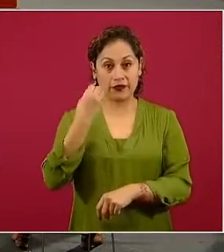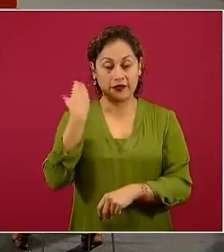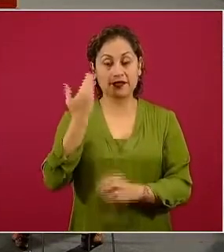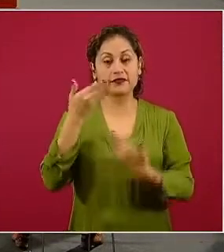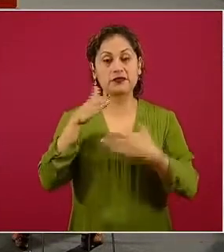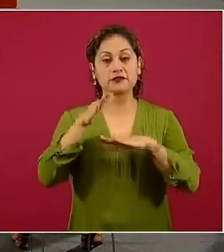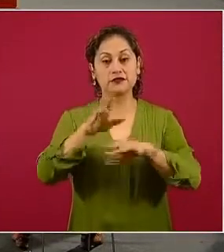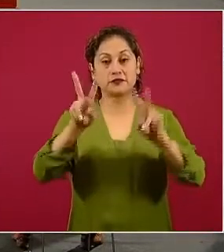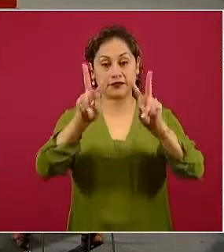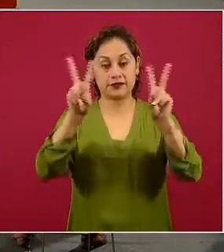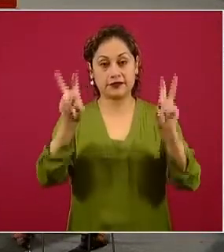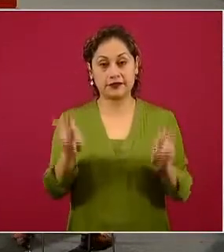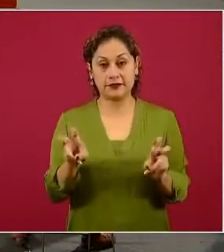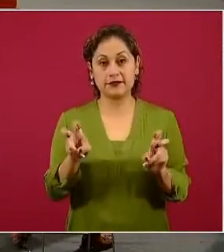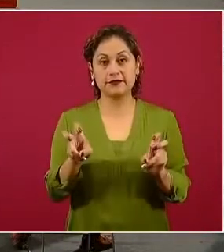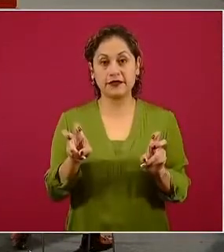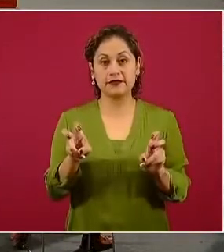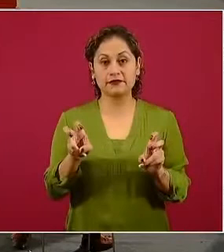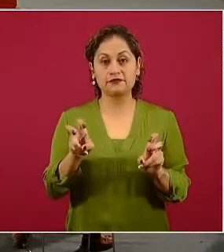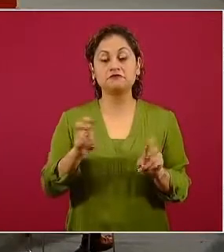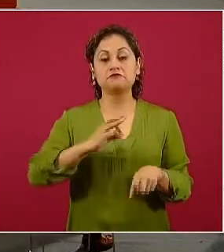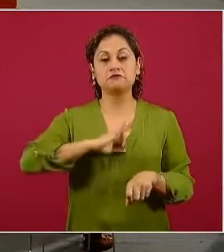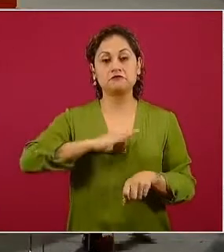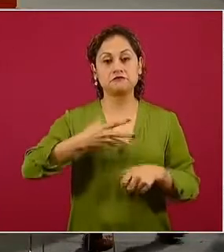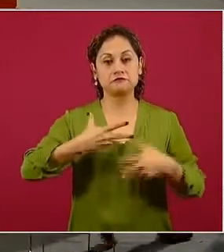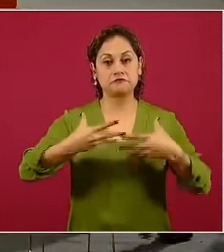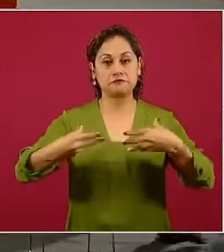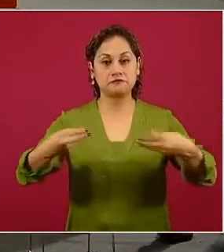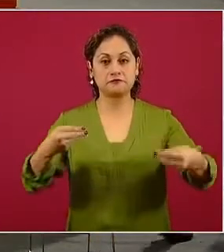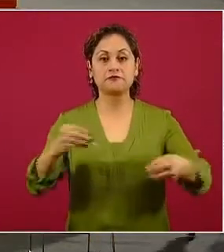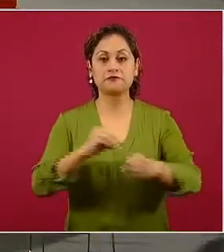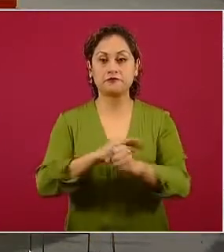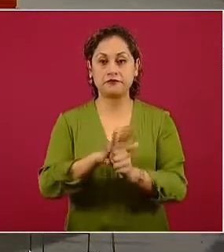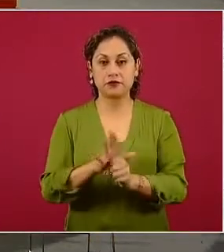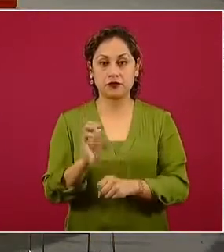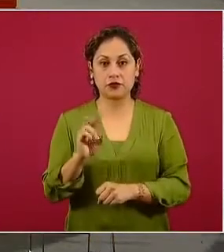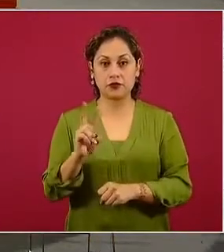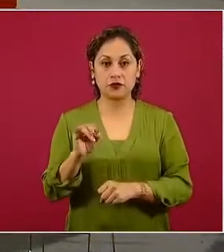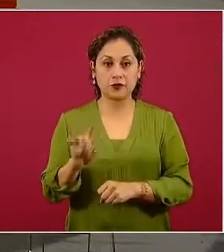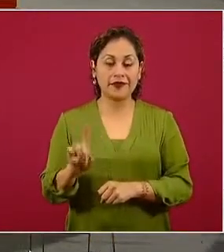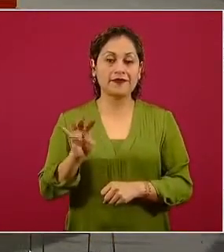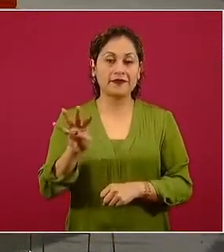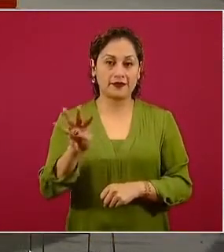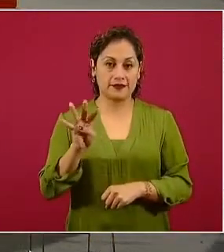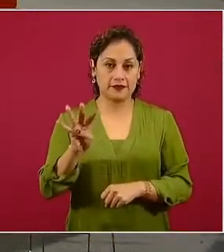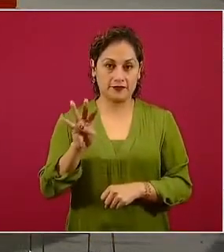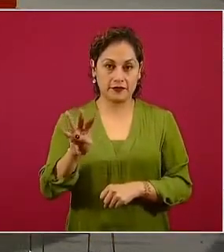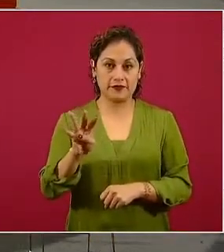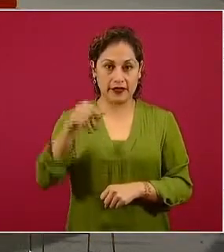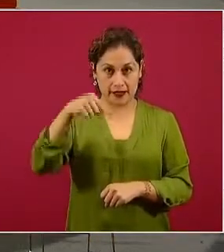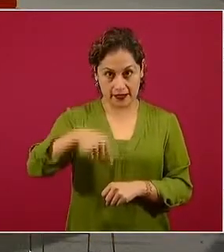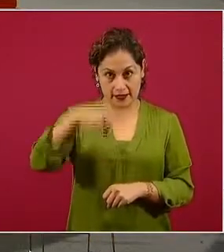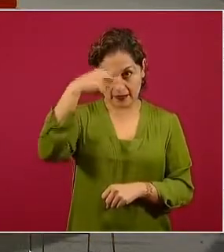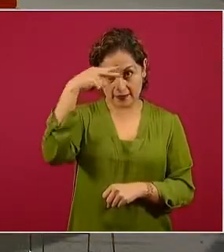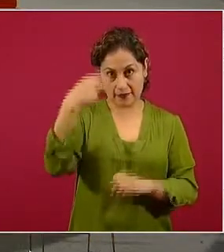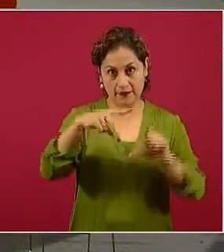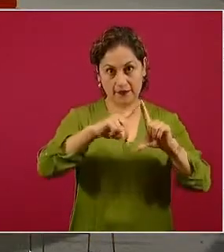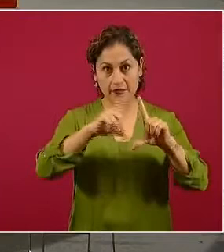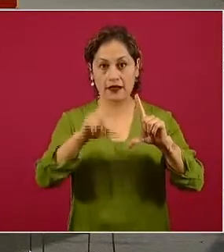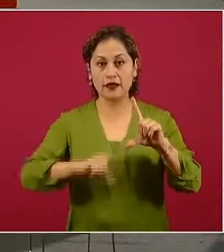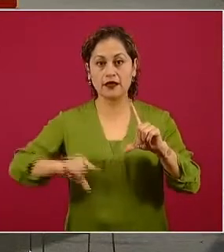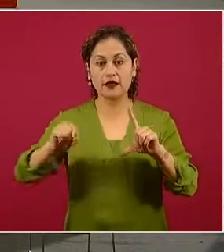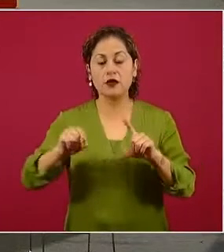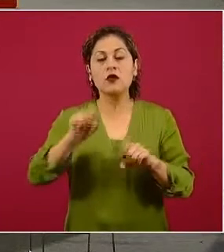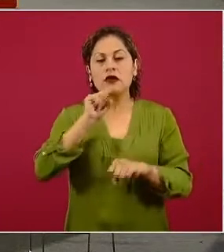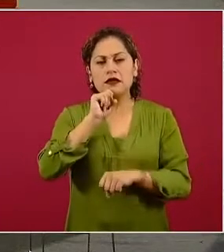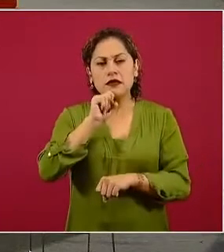relación a la epidemia de COVID-19 en México y, lógicamente, las repercusiones que está